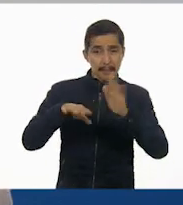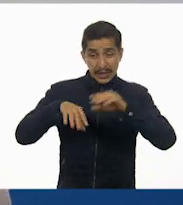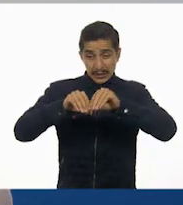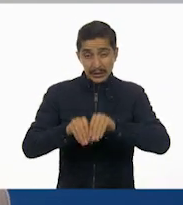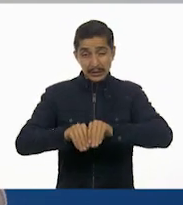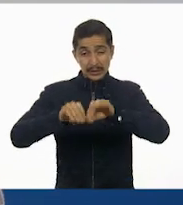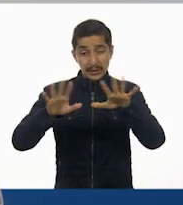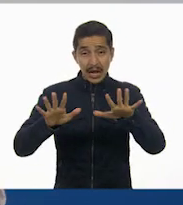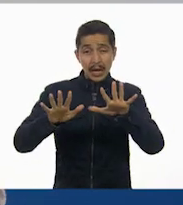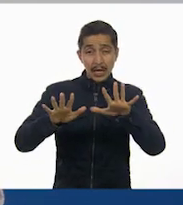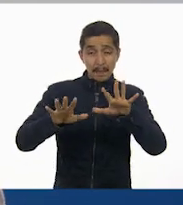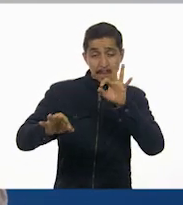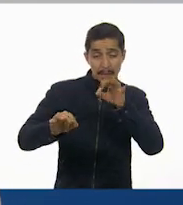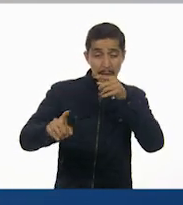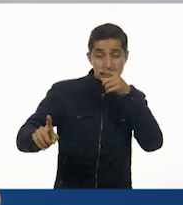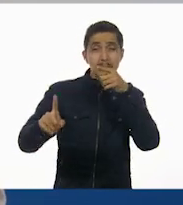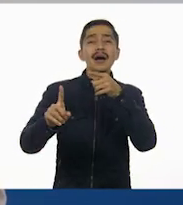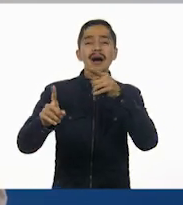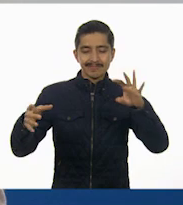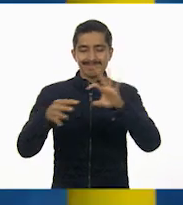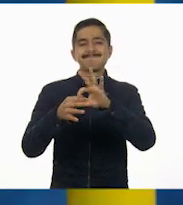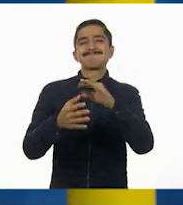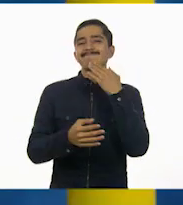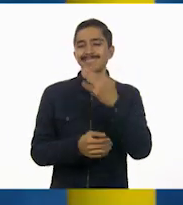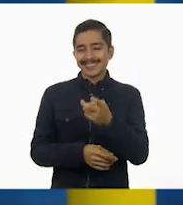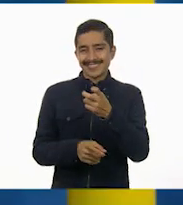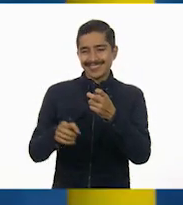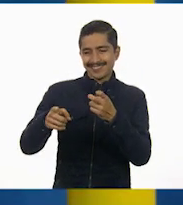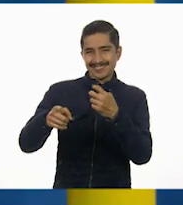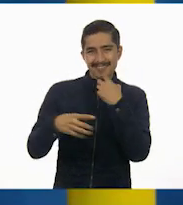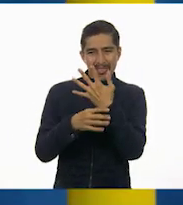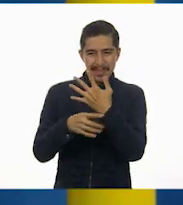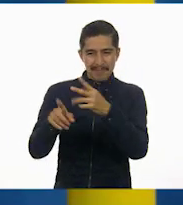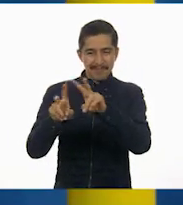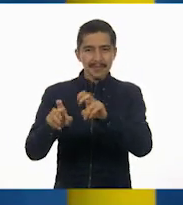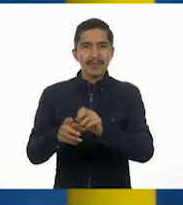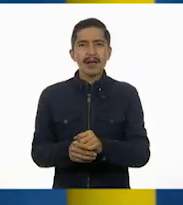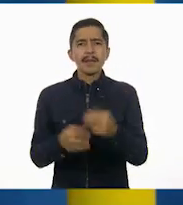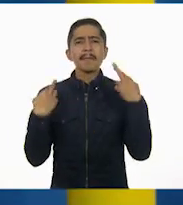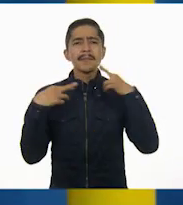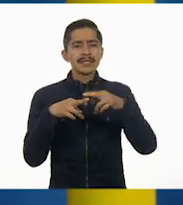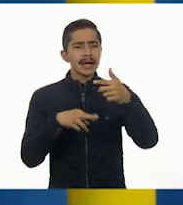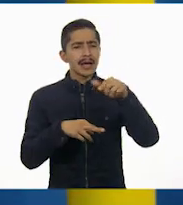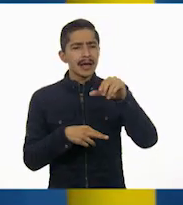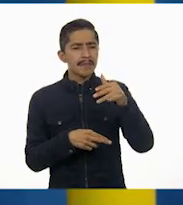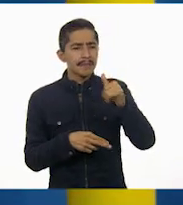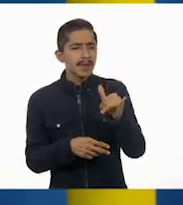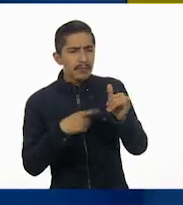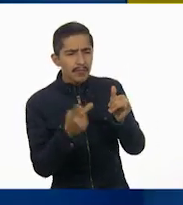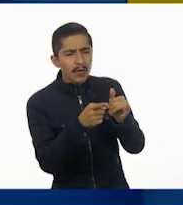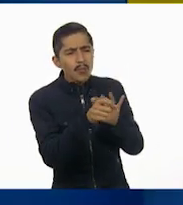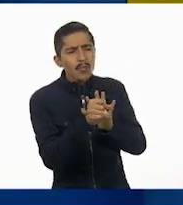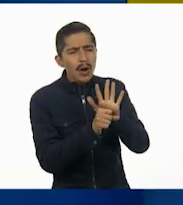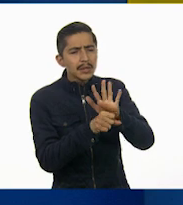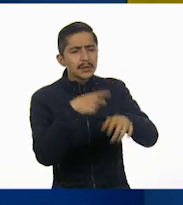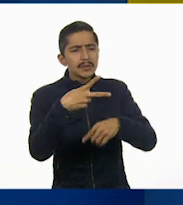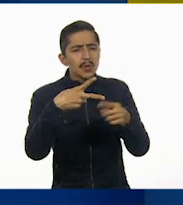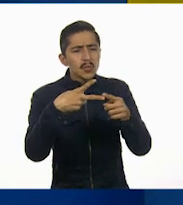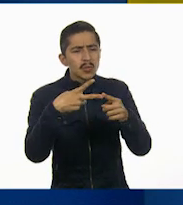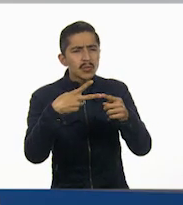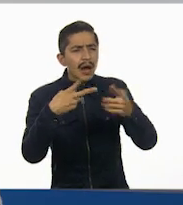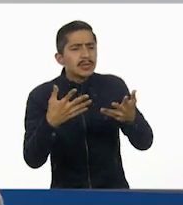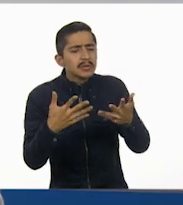2 cualidades de un título como en el suyo. Y maestra Gaby, ¿cuál es el segundo paso? El segundo paso lo hemos